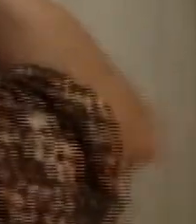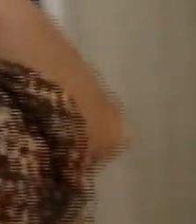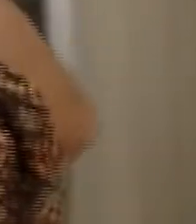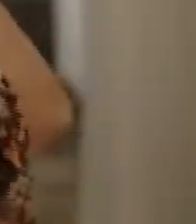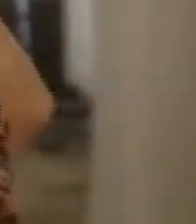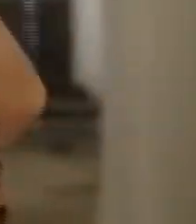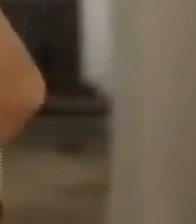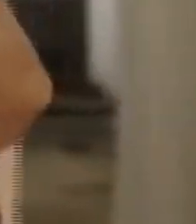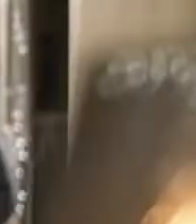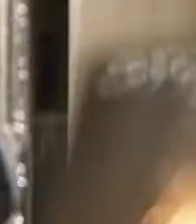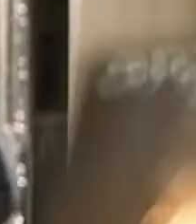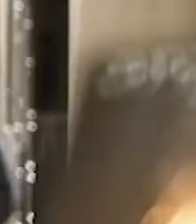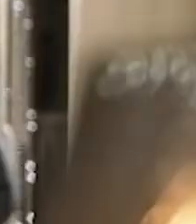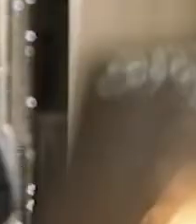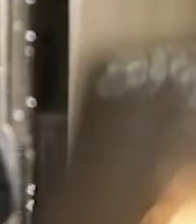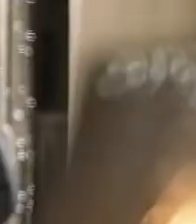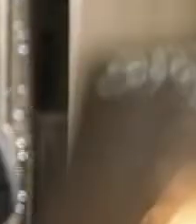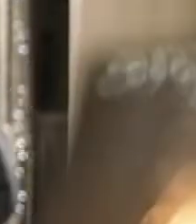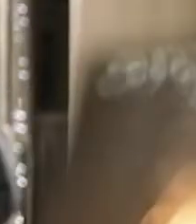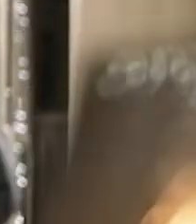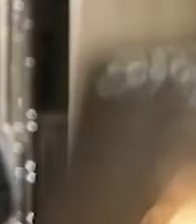el corbatín.